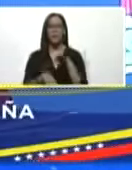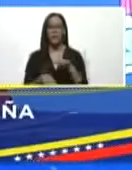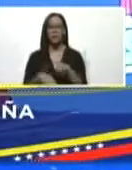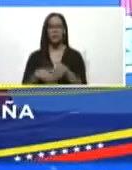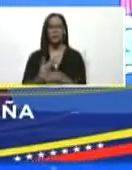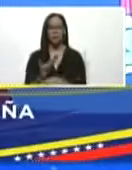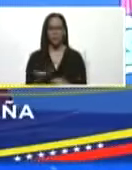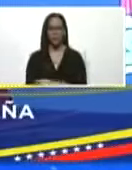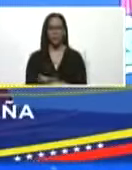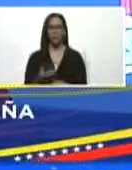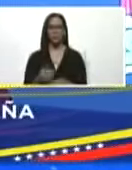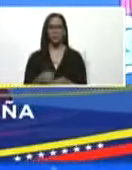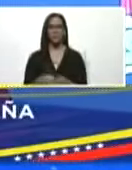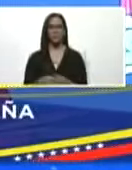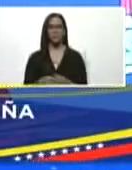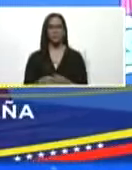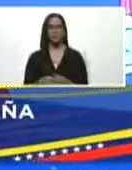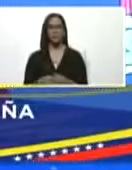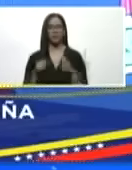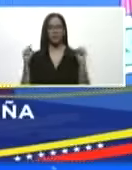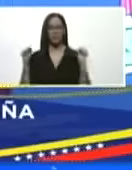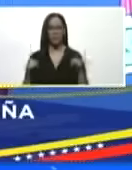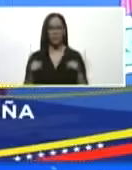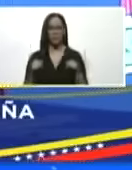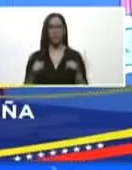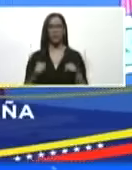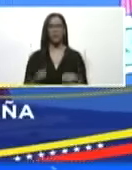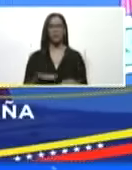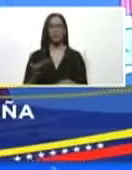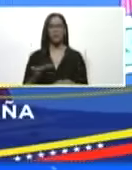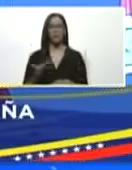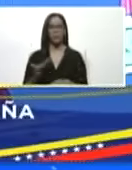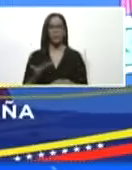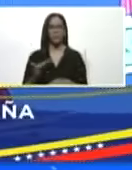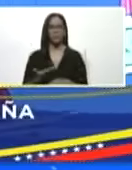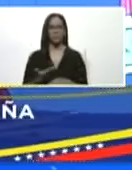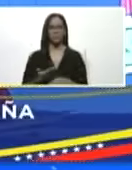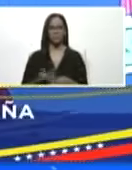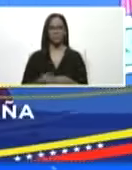Hoy vamos a dar un paso muy importante